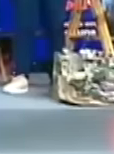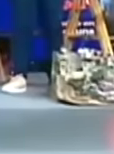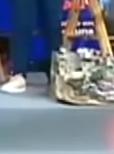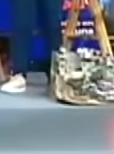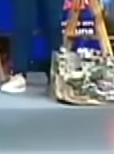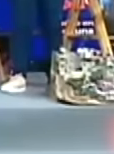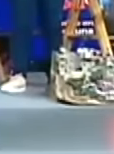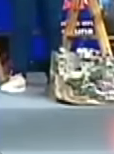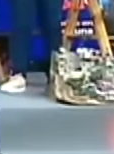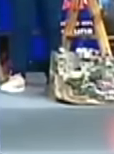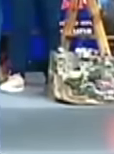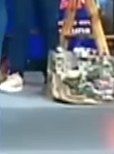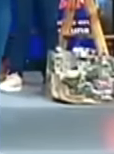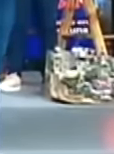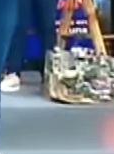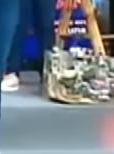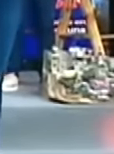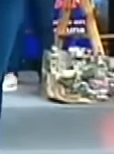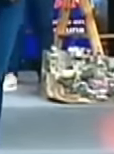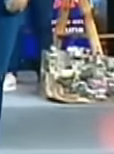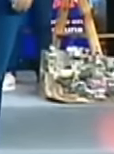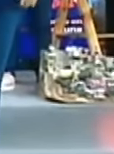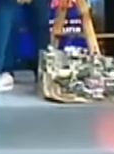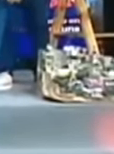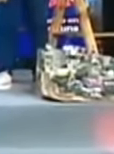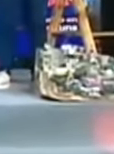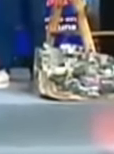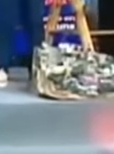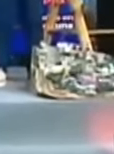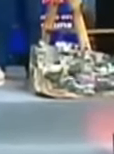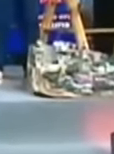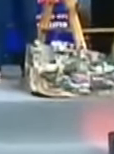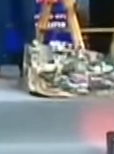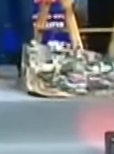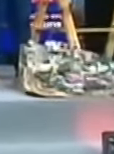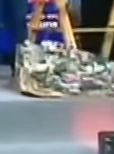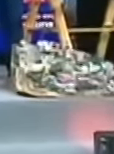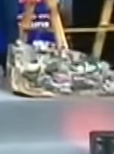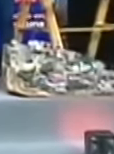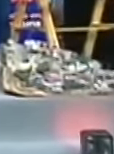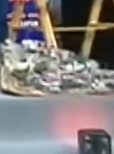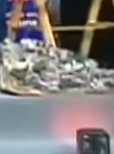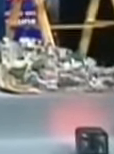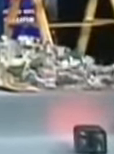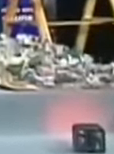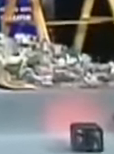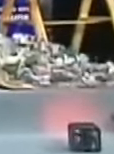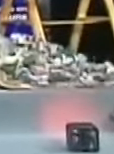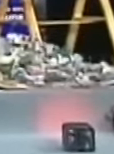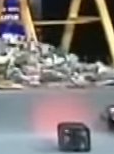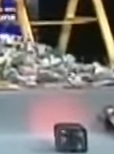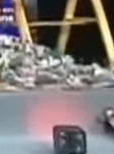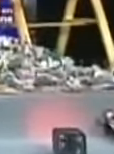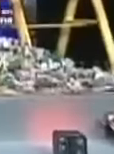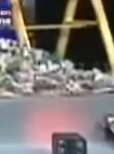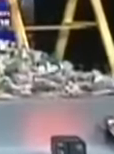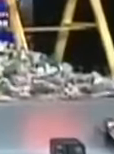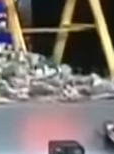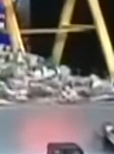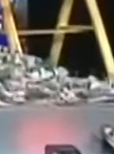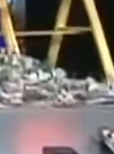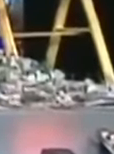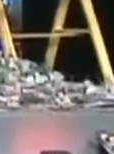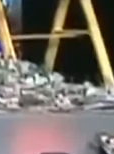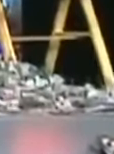este micrófono se escucha mal. No, aquí bueno, te escuchamos, continúa. Ah, ok, después de este gran esfuerzo